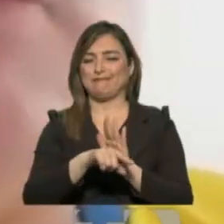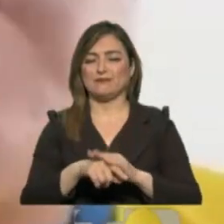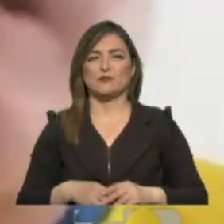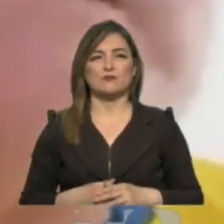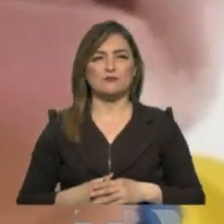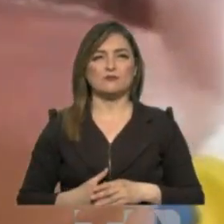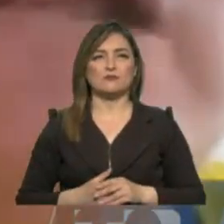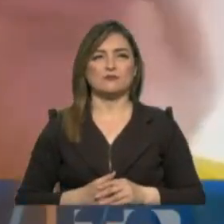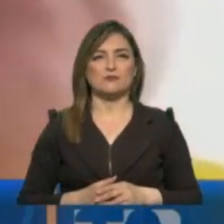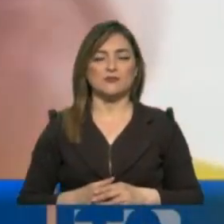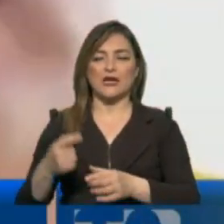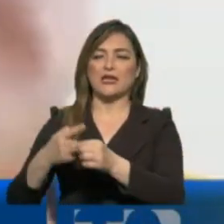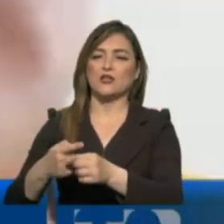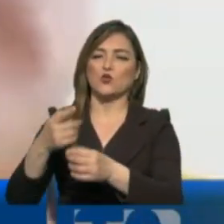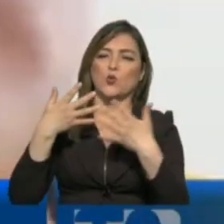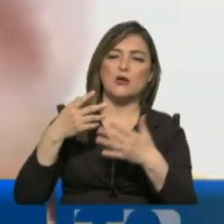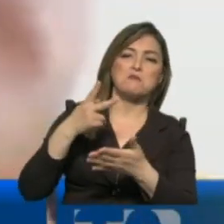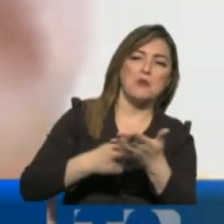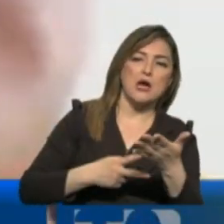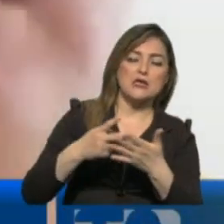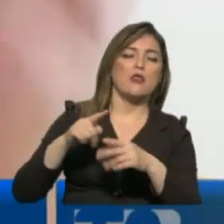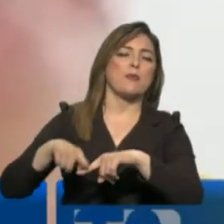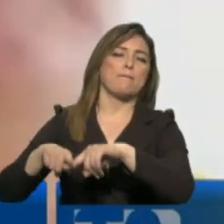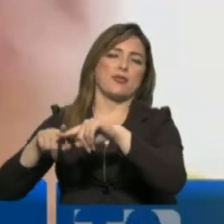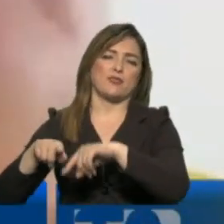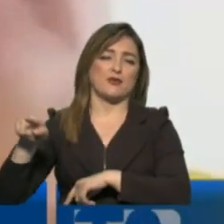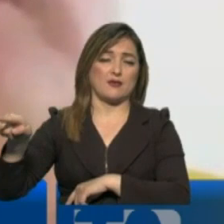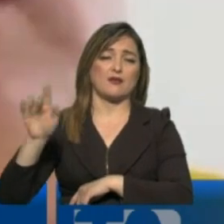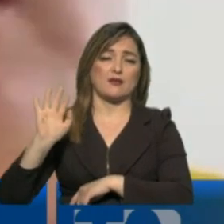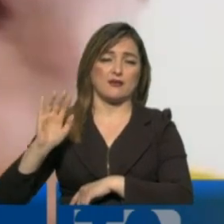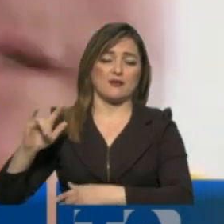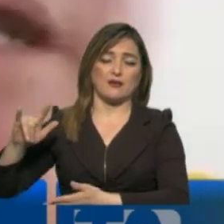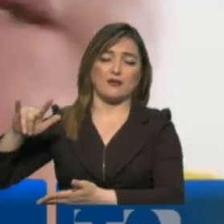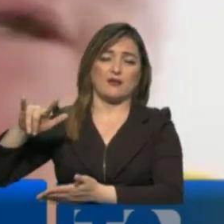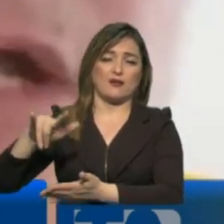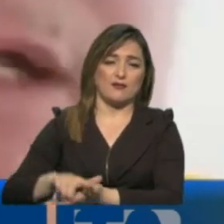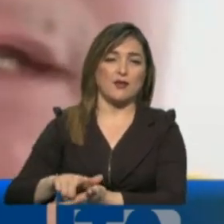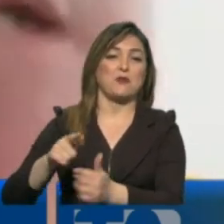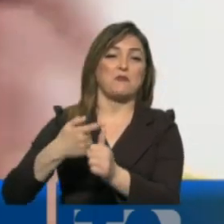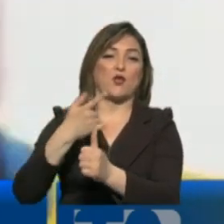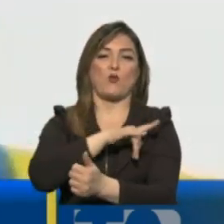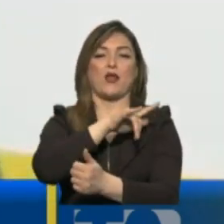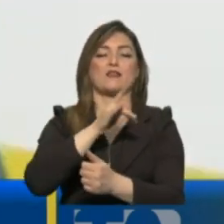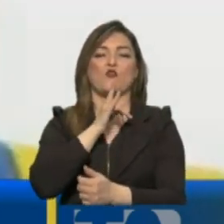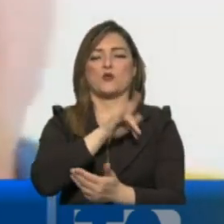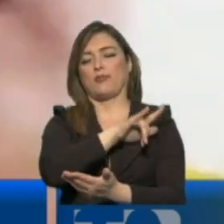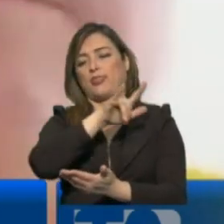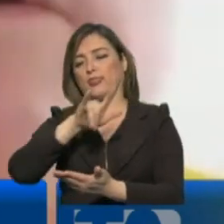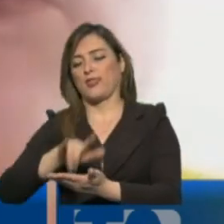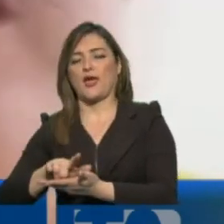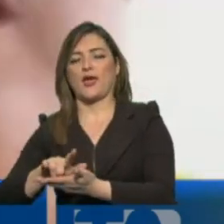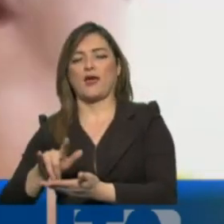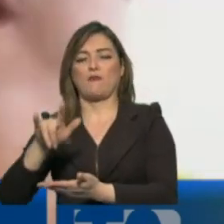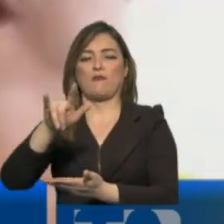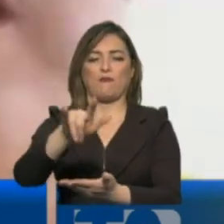dependemos de lo que pase en Quito o Guayaquil, porque los vuelos vienen hacia esas ciudades y de ahí se ven a